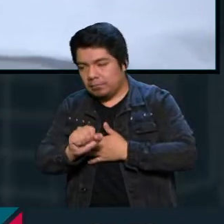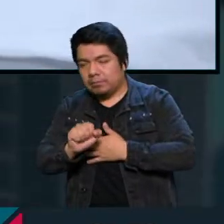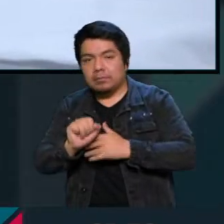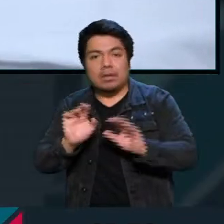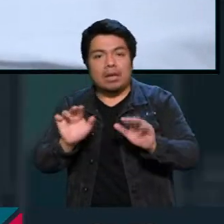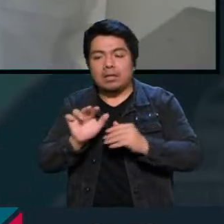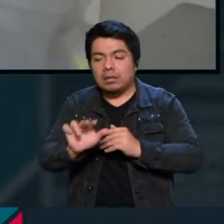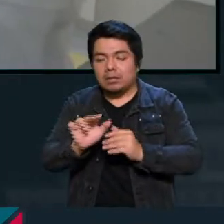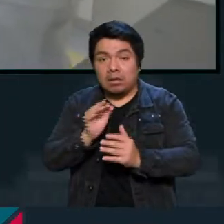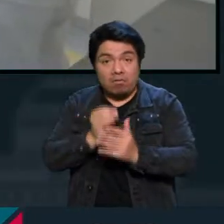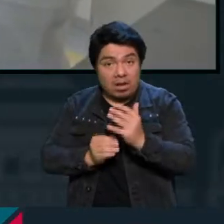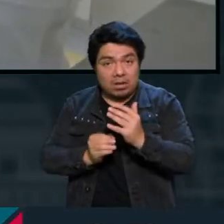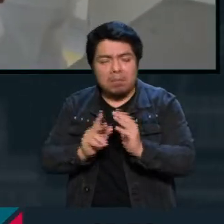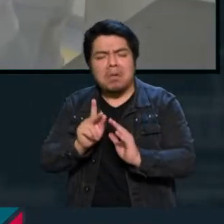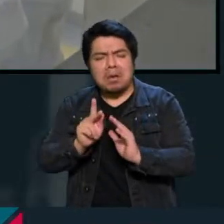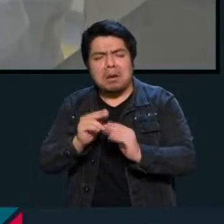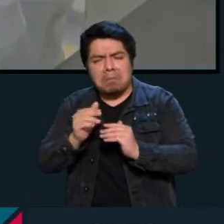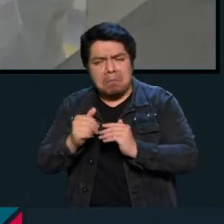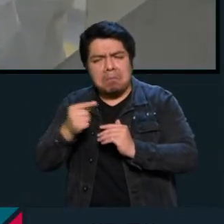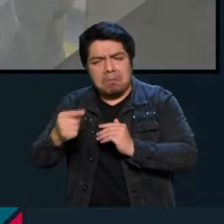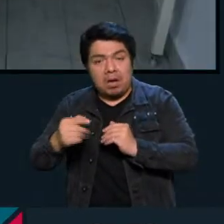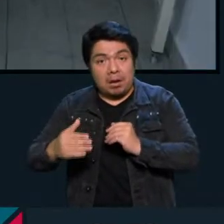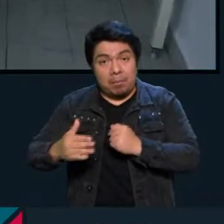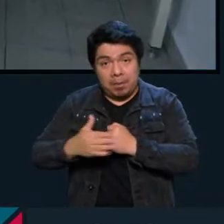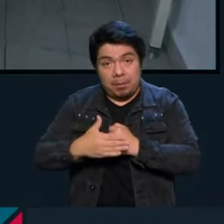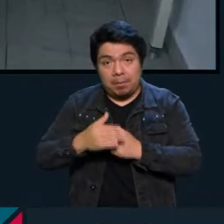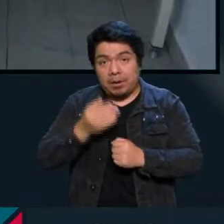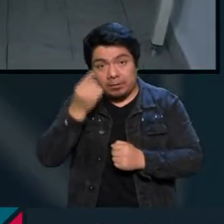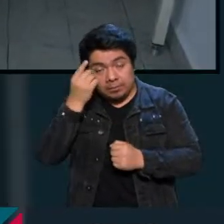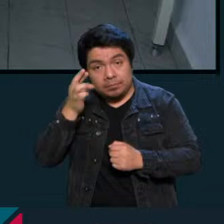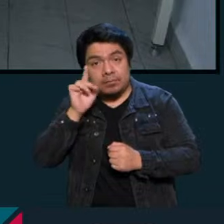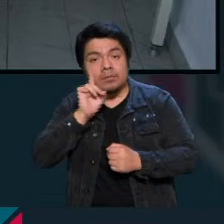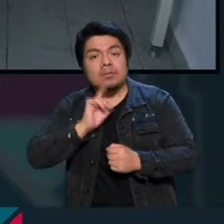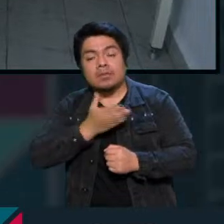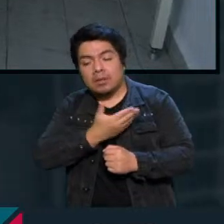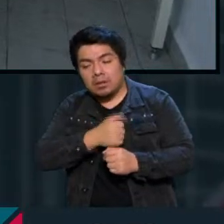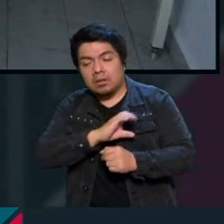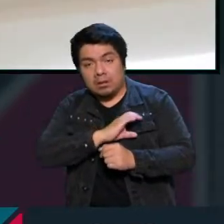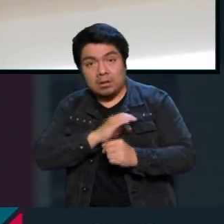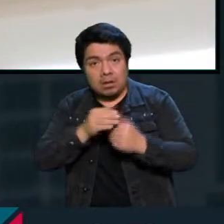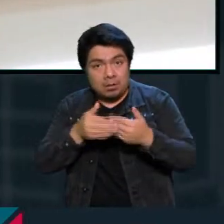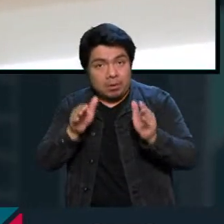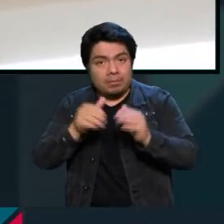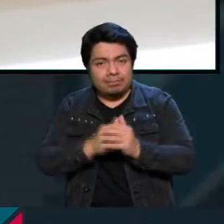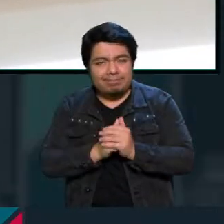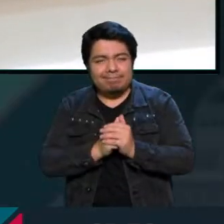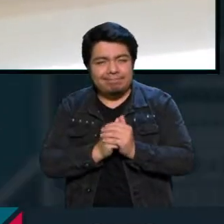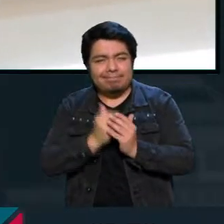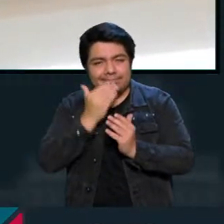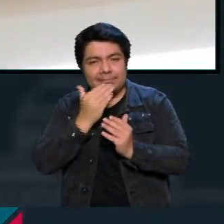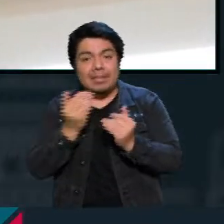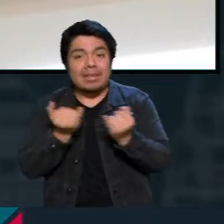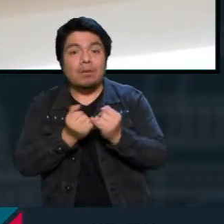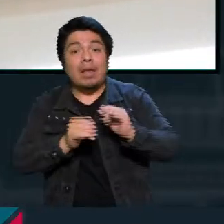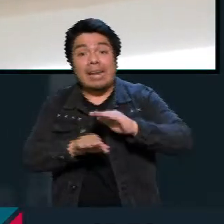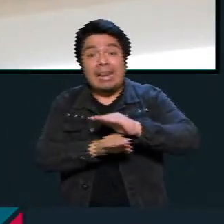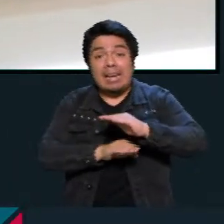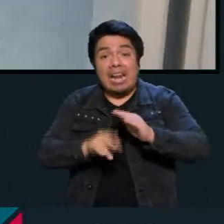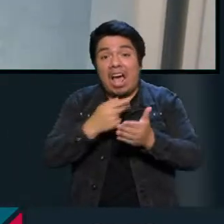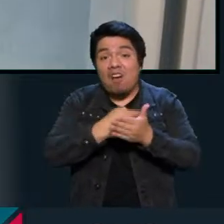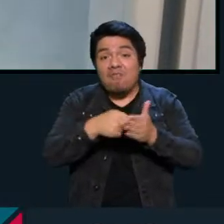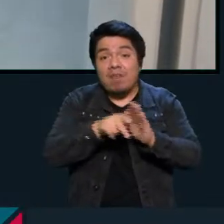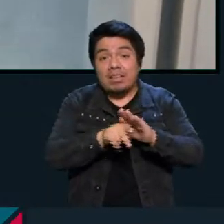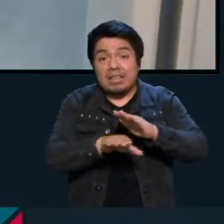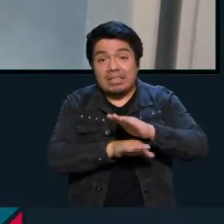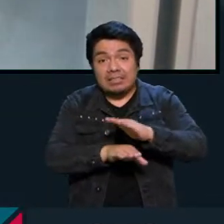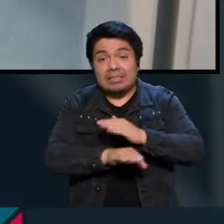unidades que no terminó, pero se van a dejar para que la doctora Claudia Sheinbaum las inaugure. También es un gran logro. Otro gran logro fue la basificación de casi más de 60,000